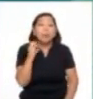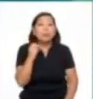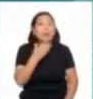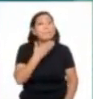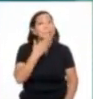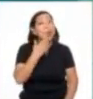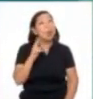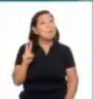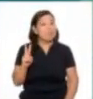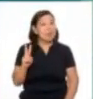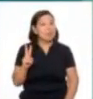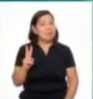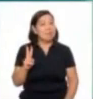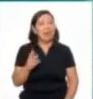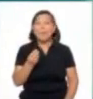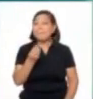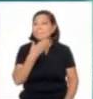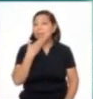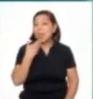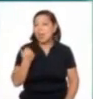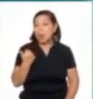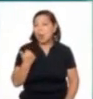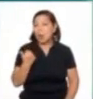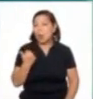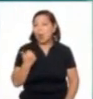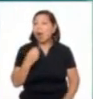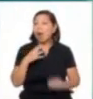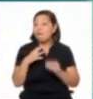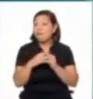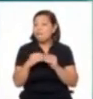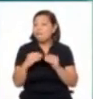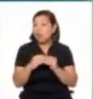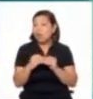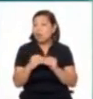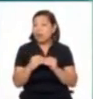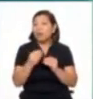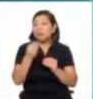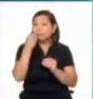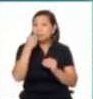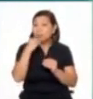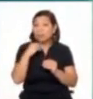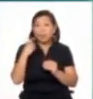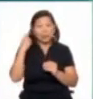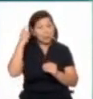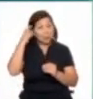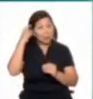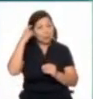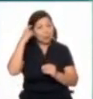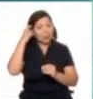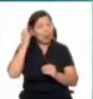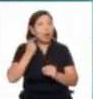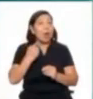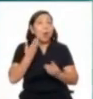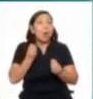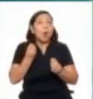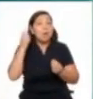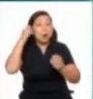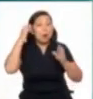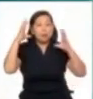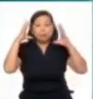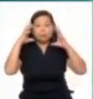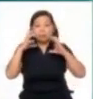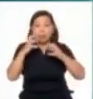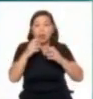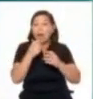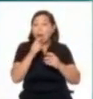las vitaminas, los nutrientes, incluso la fibra de la fruta, para que así nuestro cerebro envíe las señales para que bajen los niveles